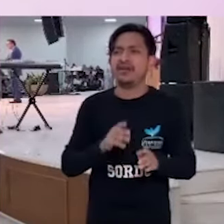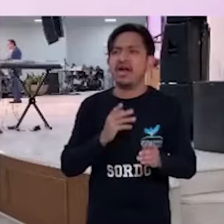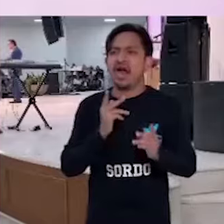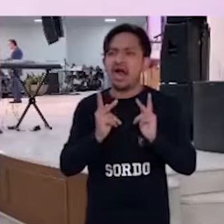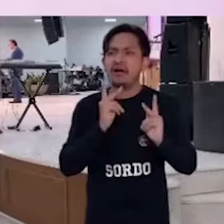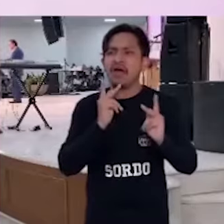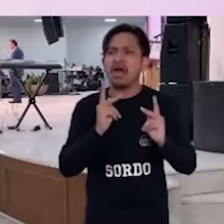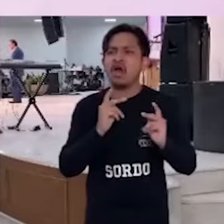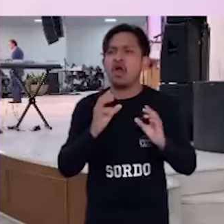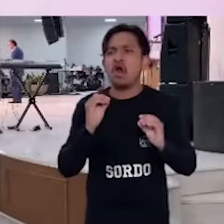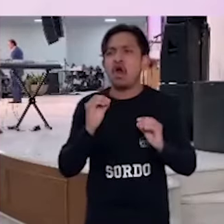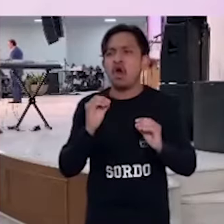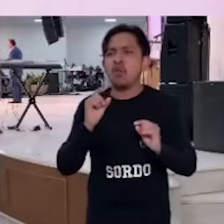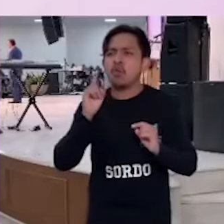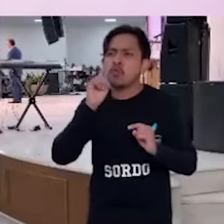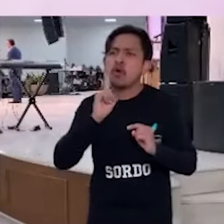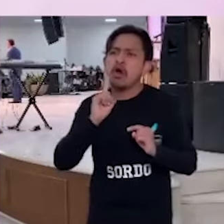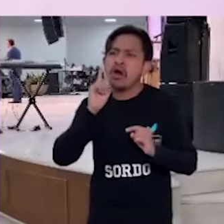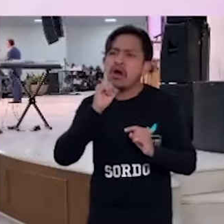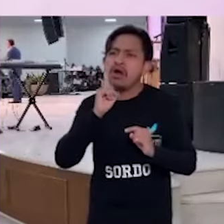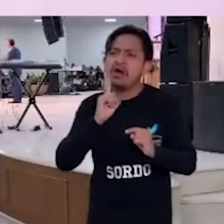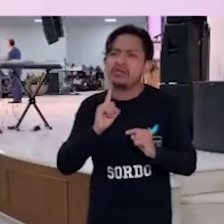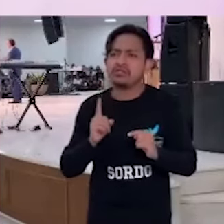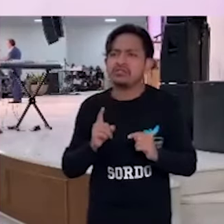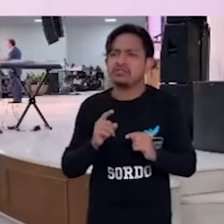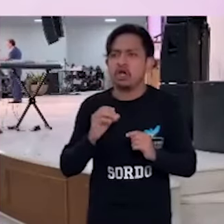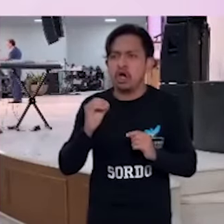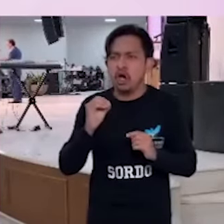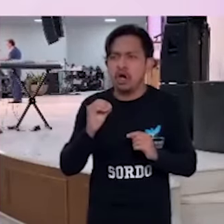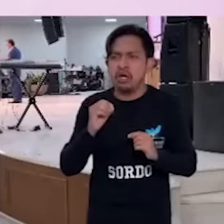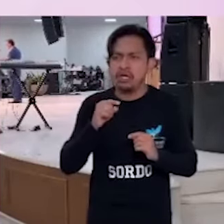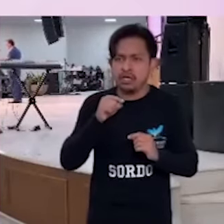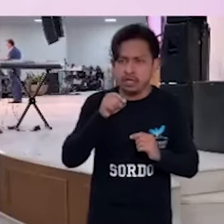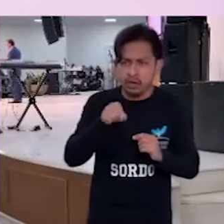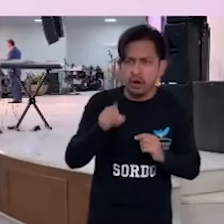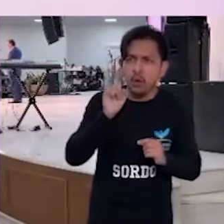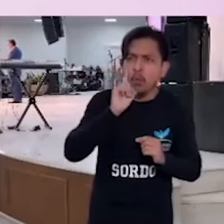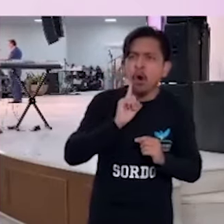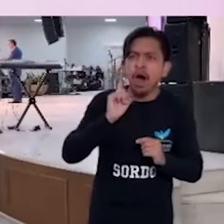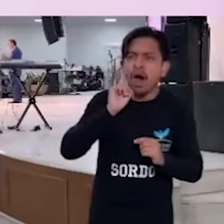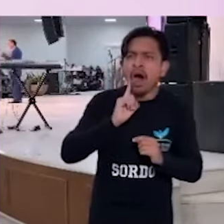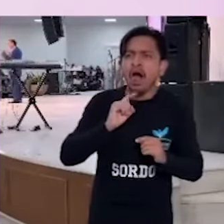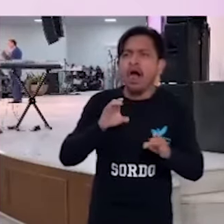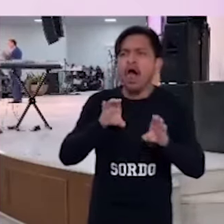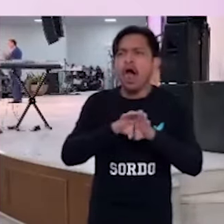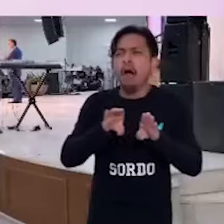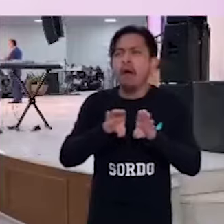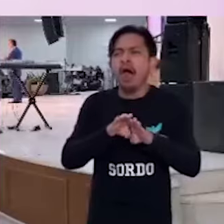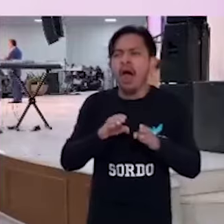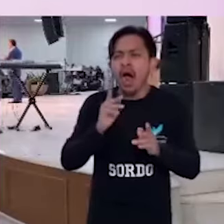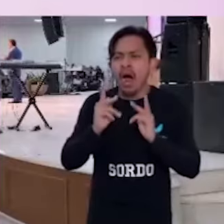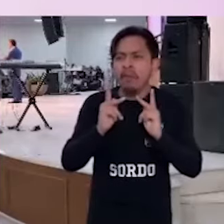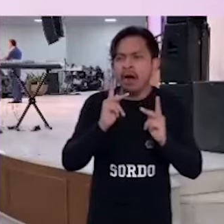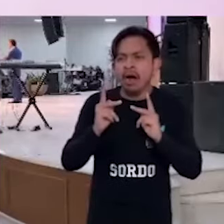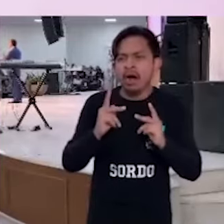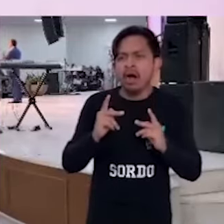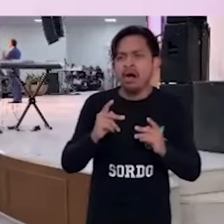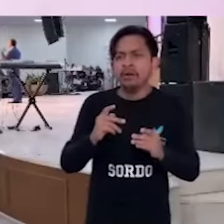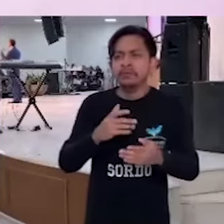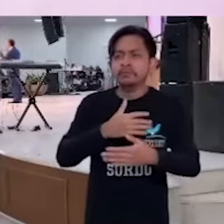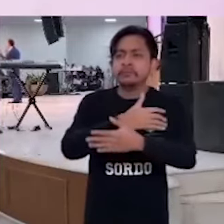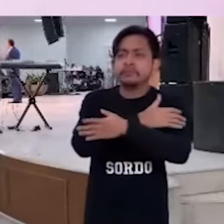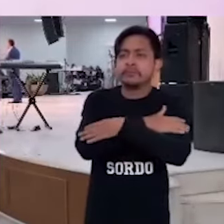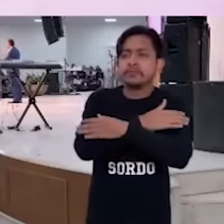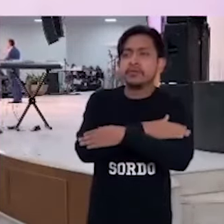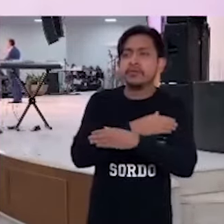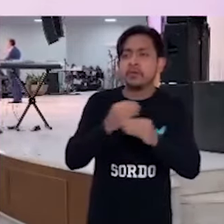cómo relacionarte con los hombres de la congregación. Y no solo con los de la congregación, sino también con